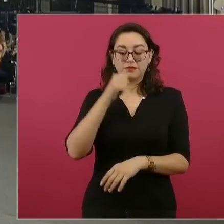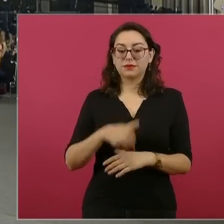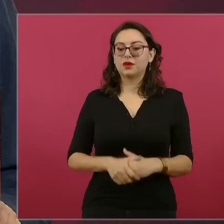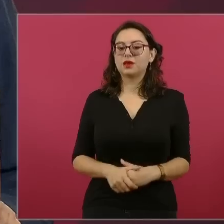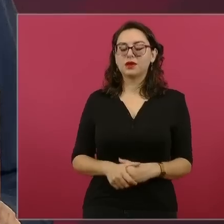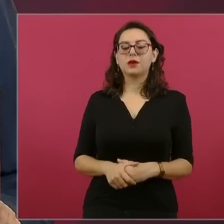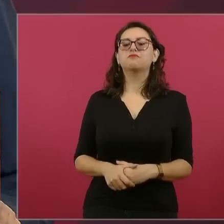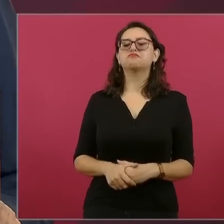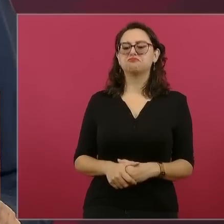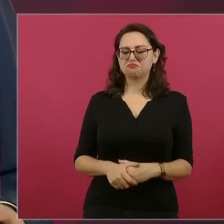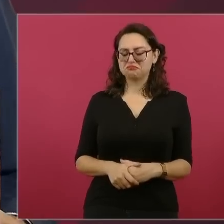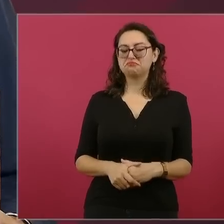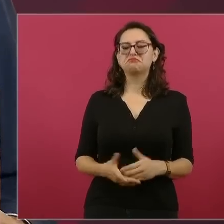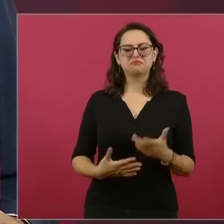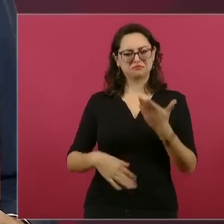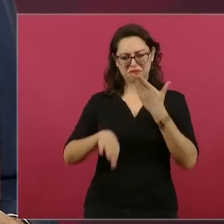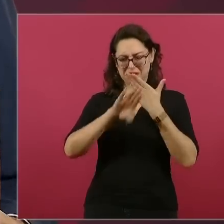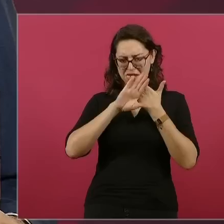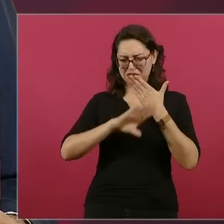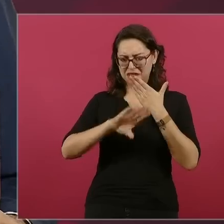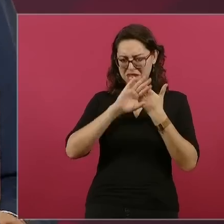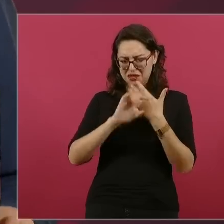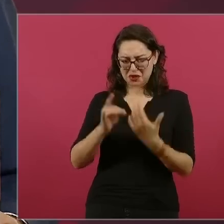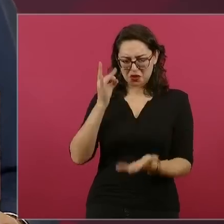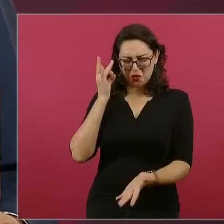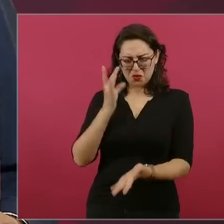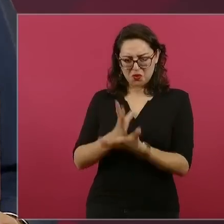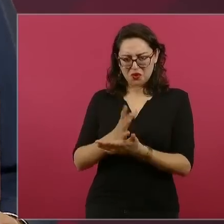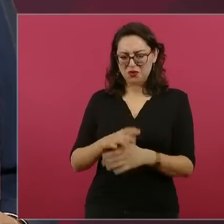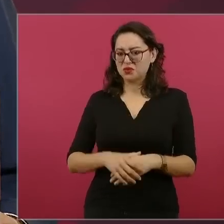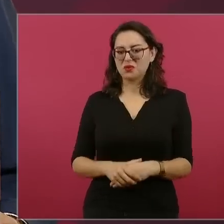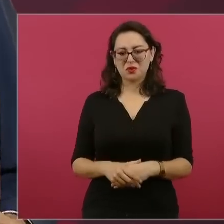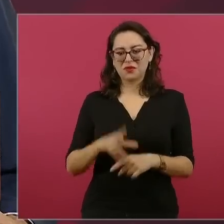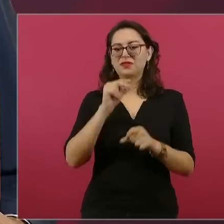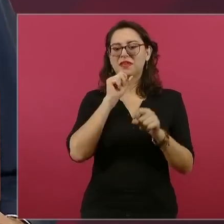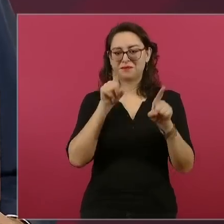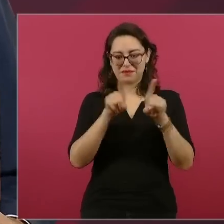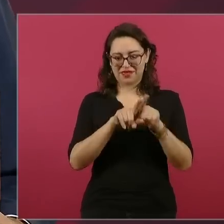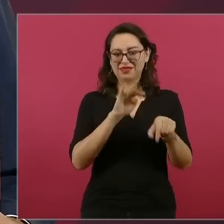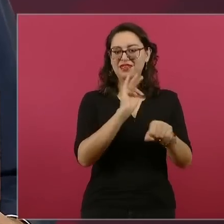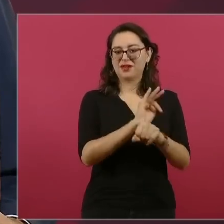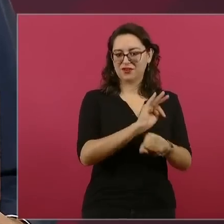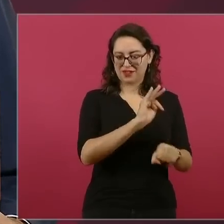crítica del gobierno, sino muy pro-estadounidense.